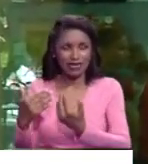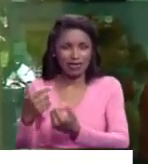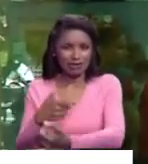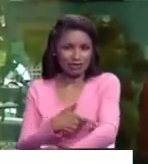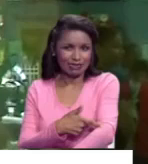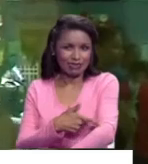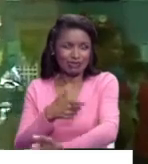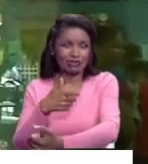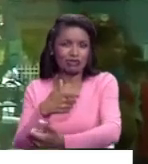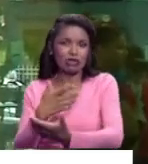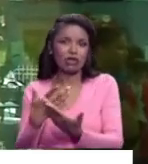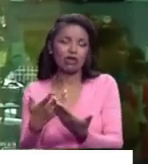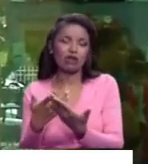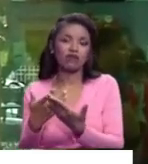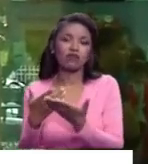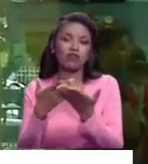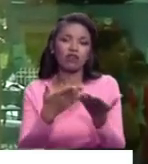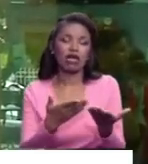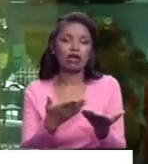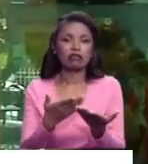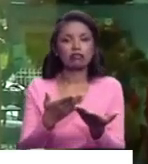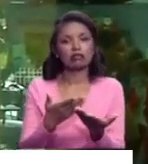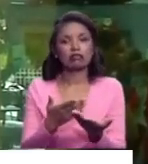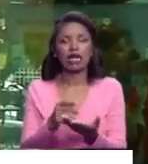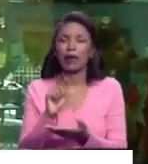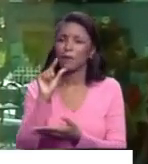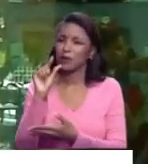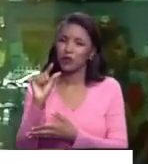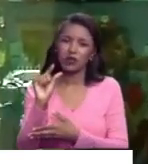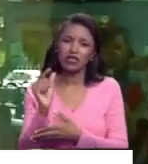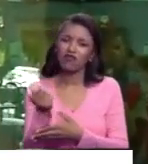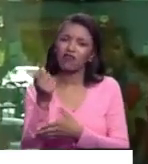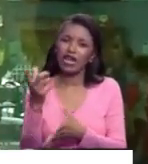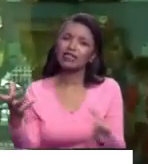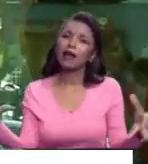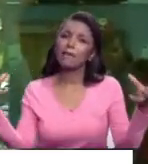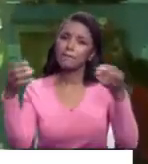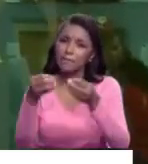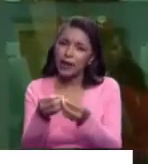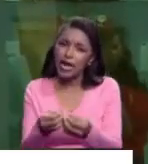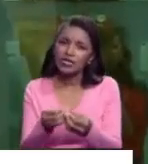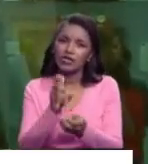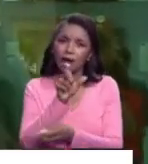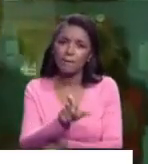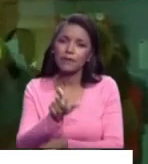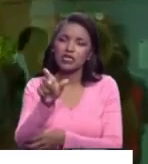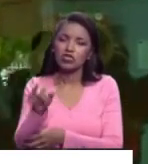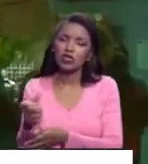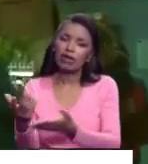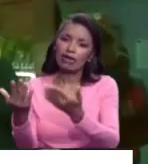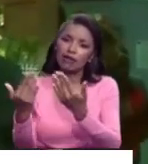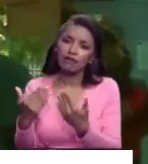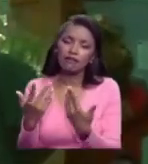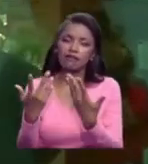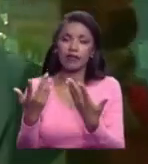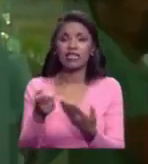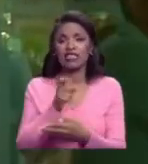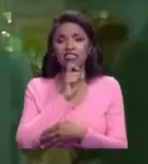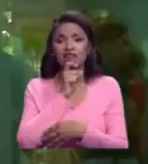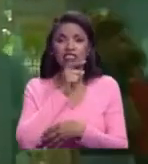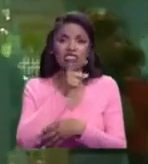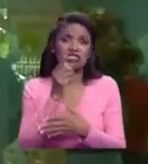la cantidad es muy baja y eso nos dificulta pues atender a brindarle el servicio